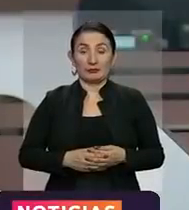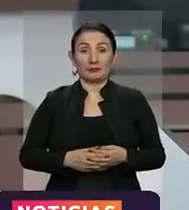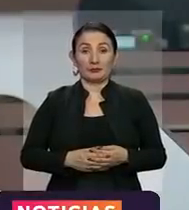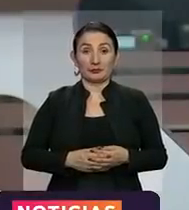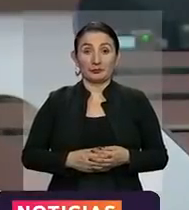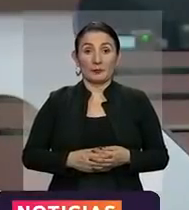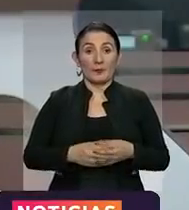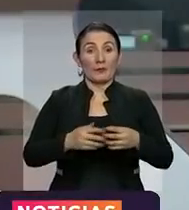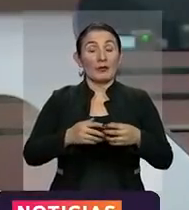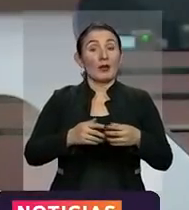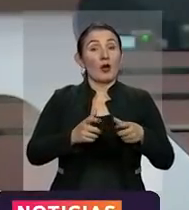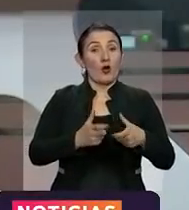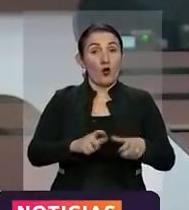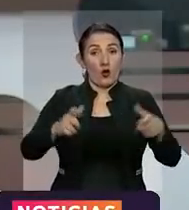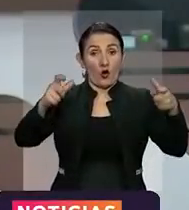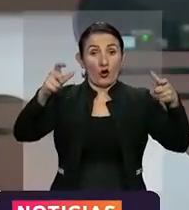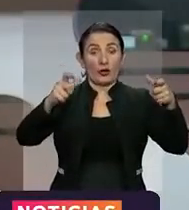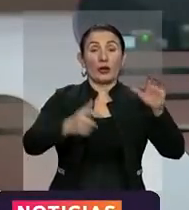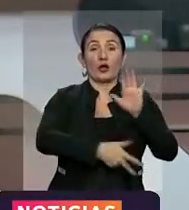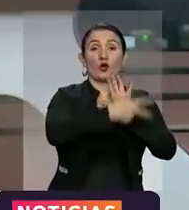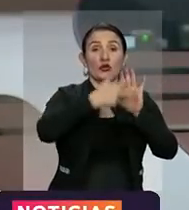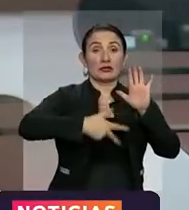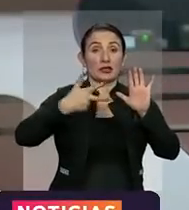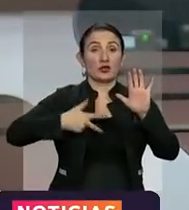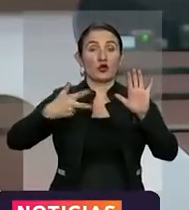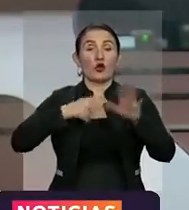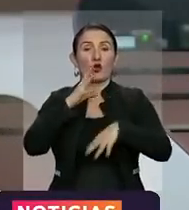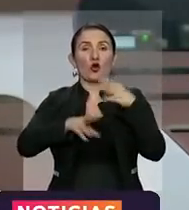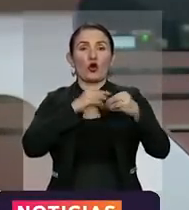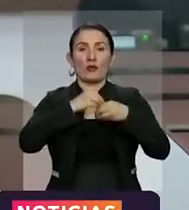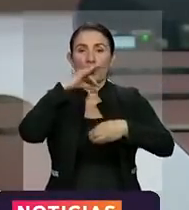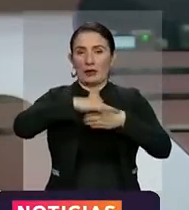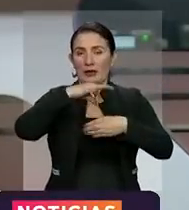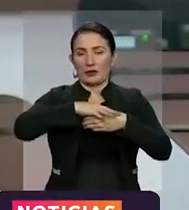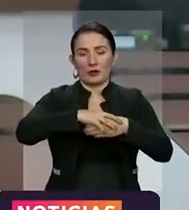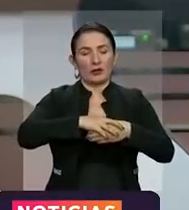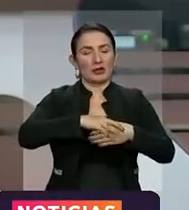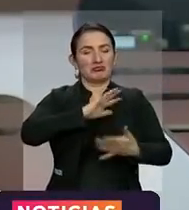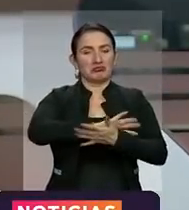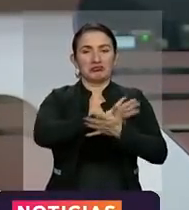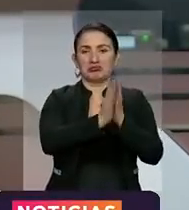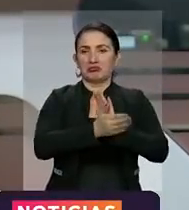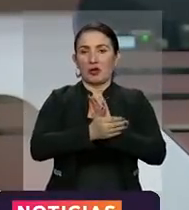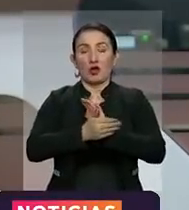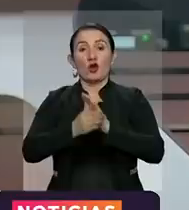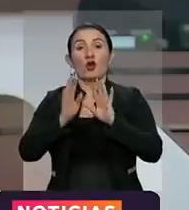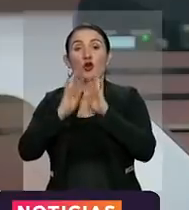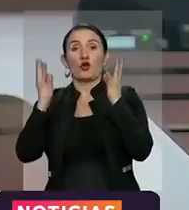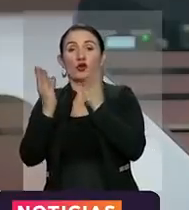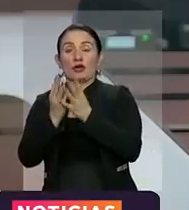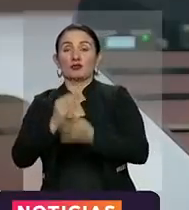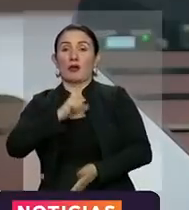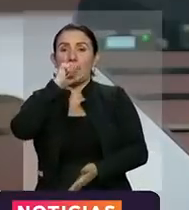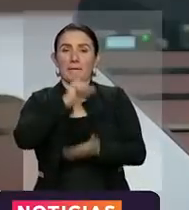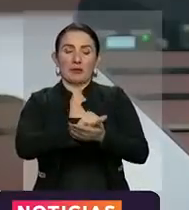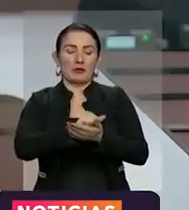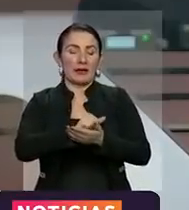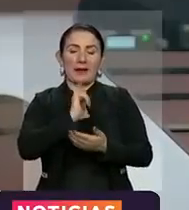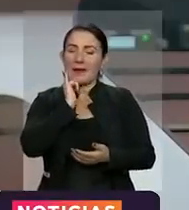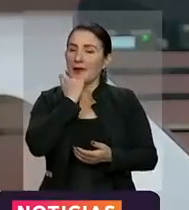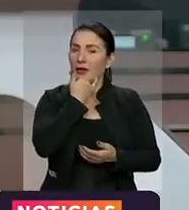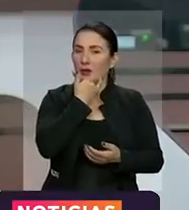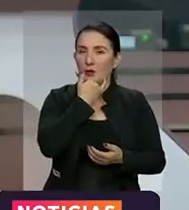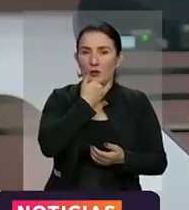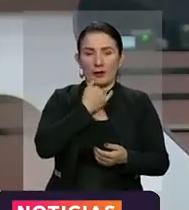Y la Corte Constitucional tumbó la reforma al Código Electoral aprobada el año pasado por el Congreso de la República. Errores en su trámite motivaron